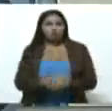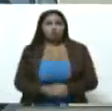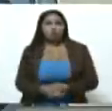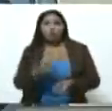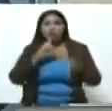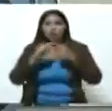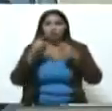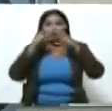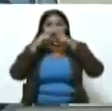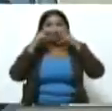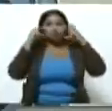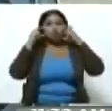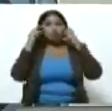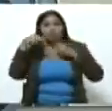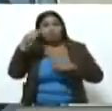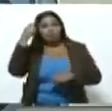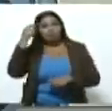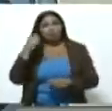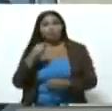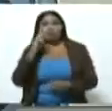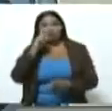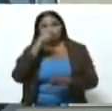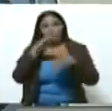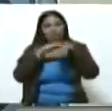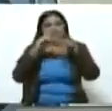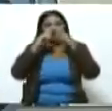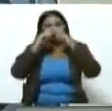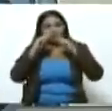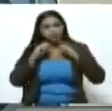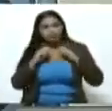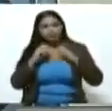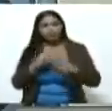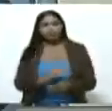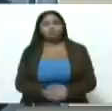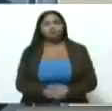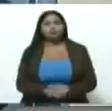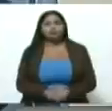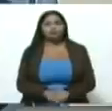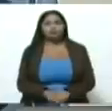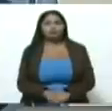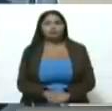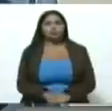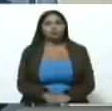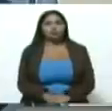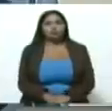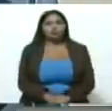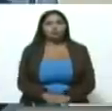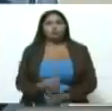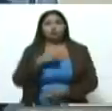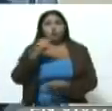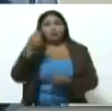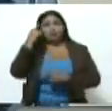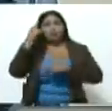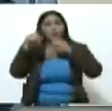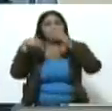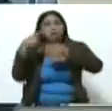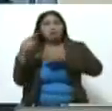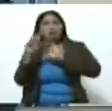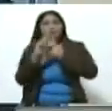obligatoria mascarilla para el día de hoy, en el marco del día de mañana,